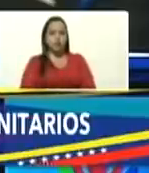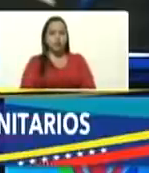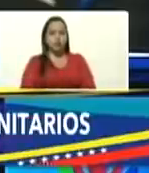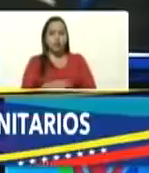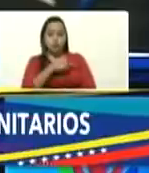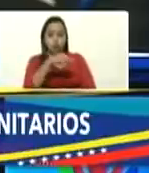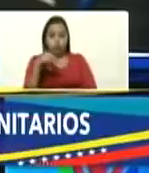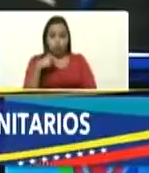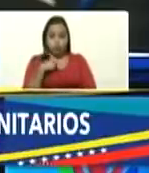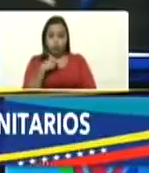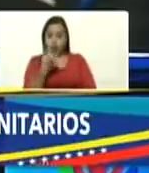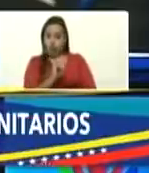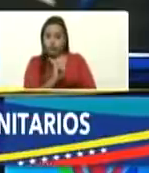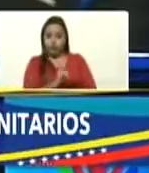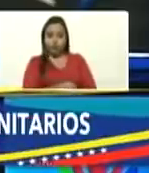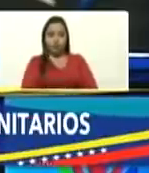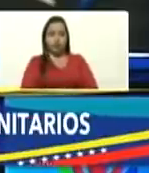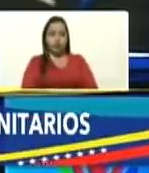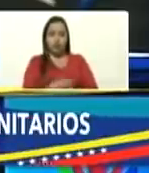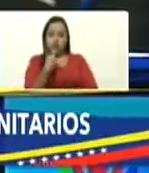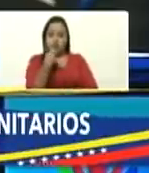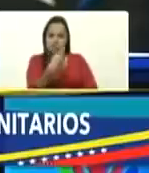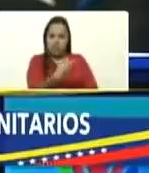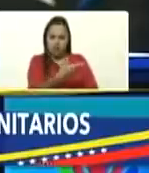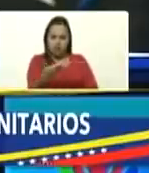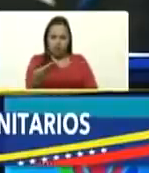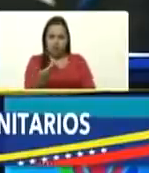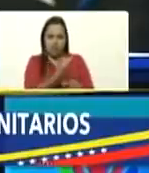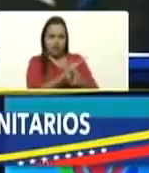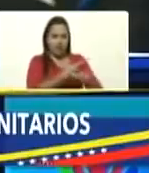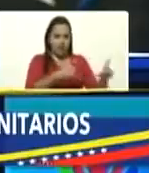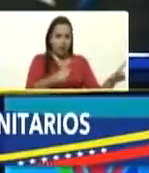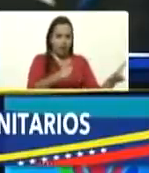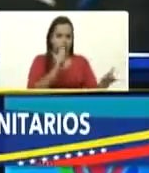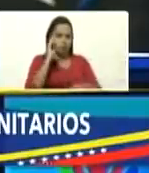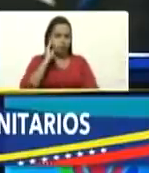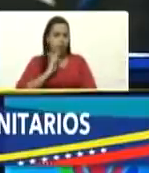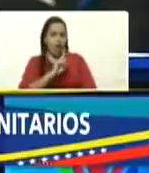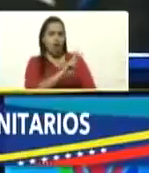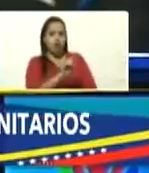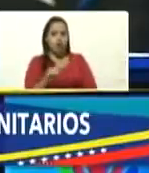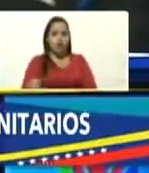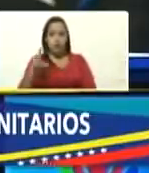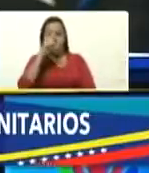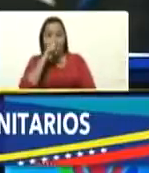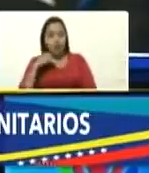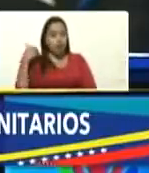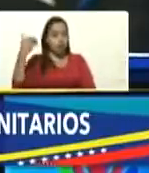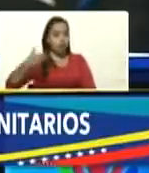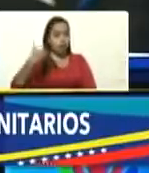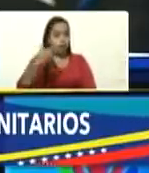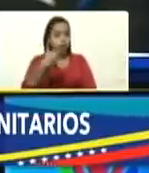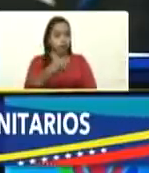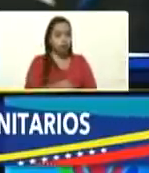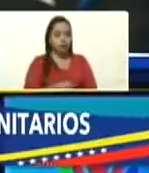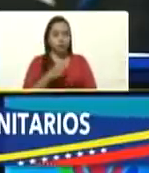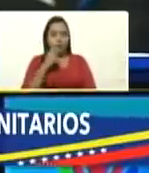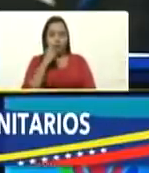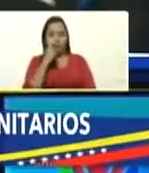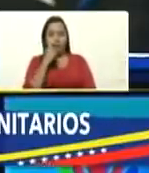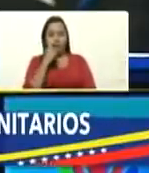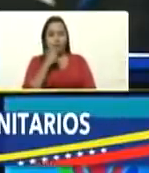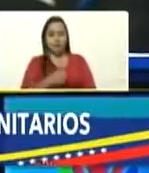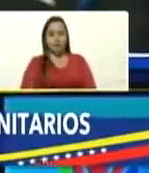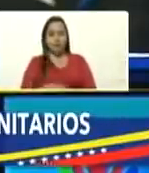estemos nosotros diciéndole, libertador, 200 años han pasado, libertador de tu